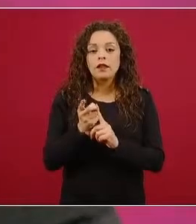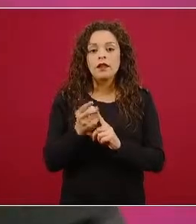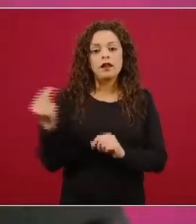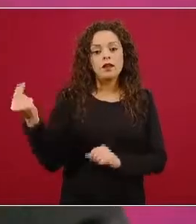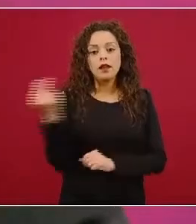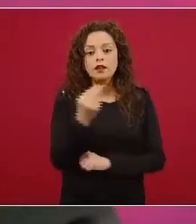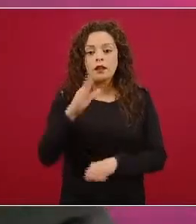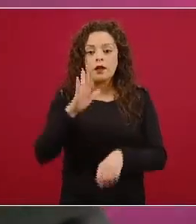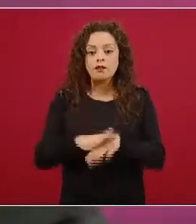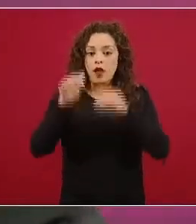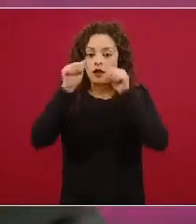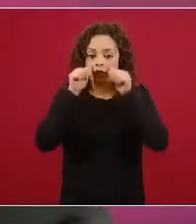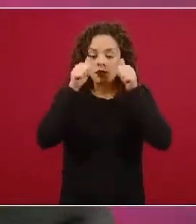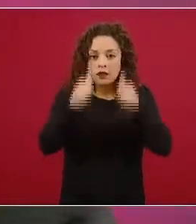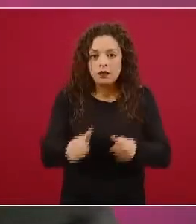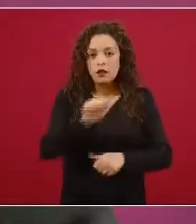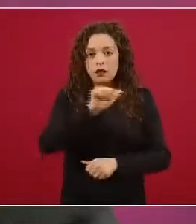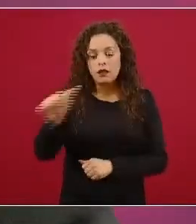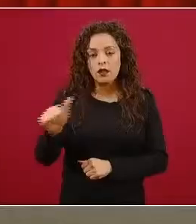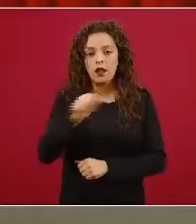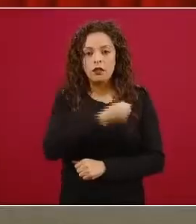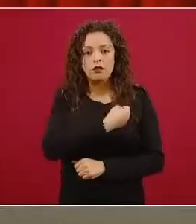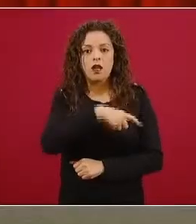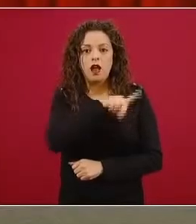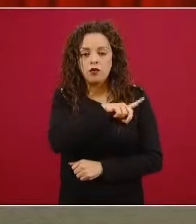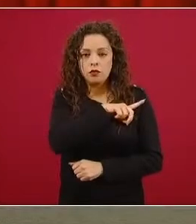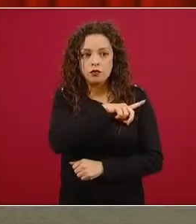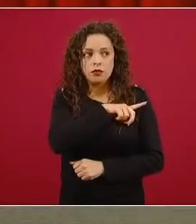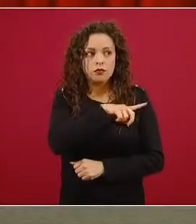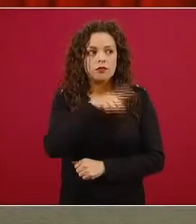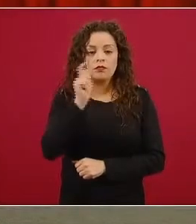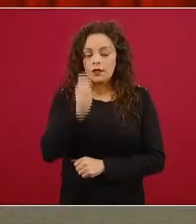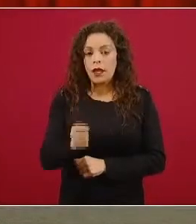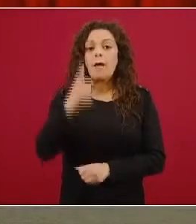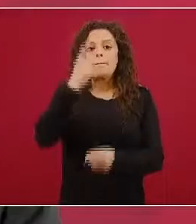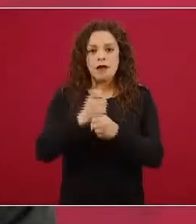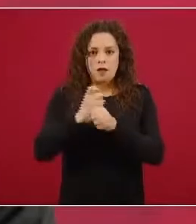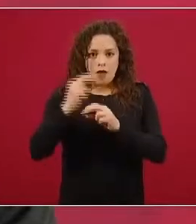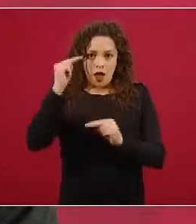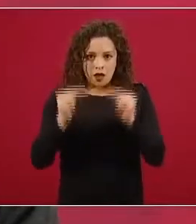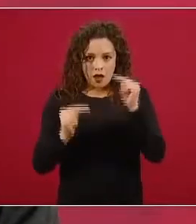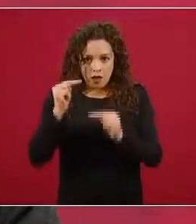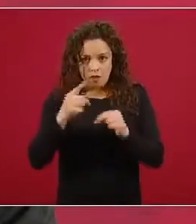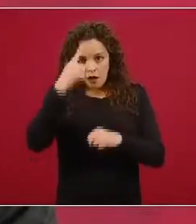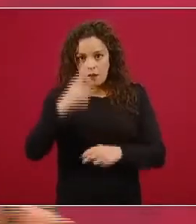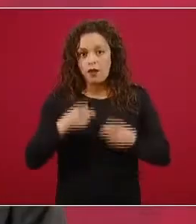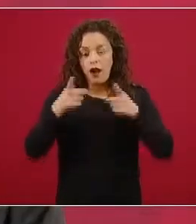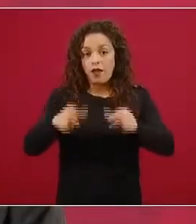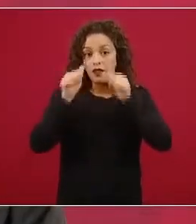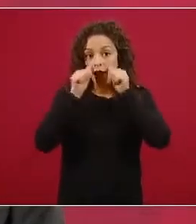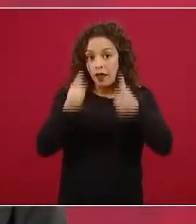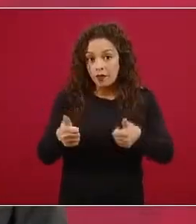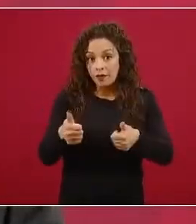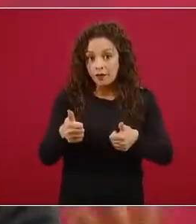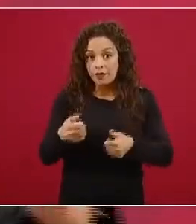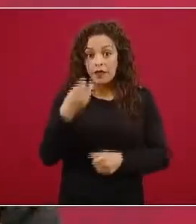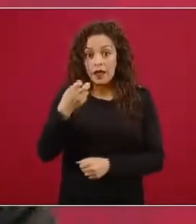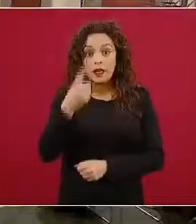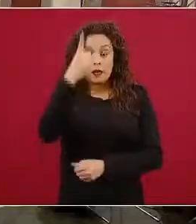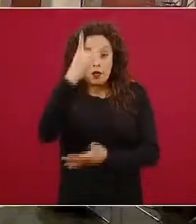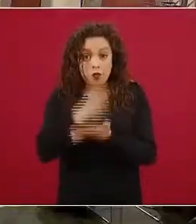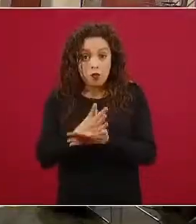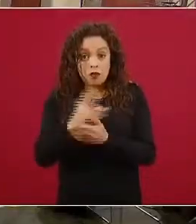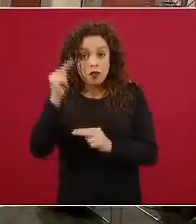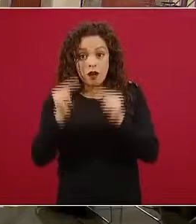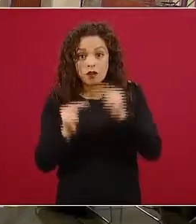la atención primaria de la salud. Esto incluye el primer nivel de atención. La atención primaria no es solo el primer nivel de atención,